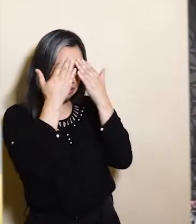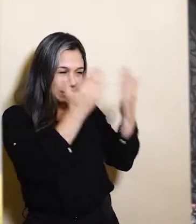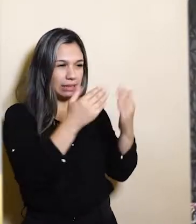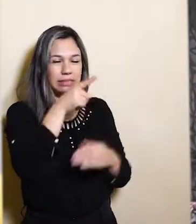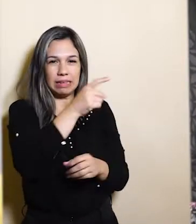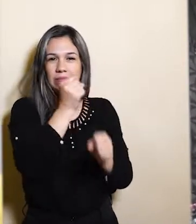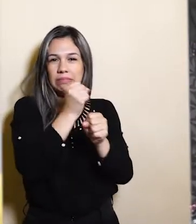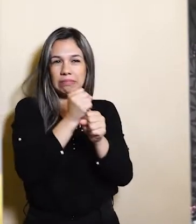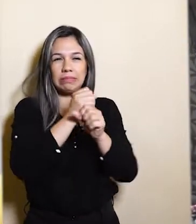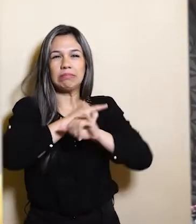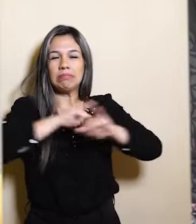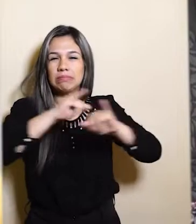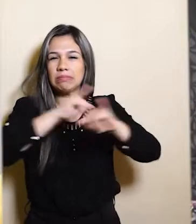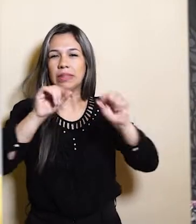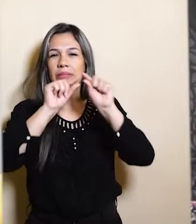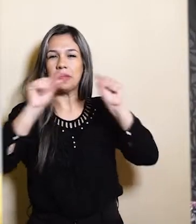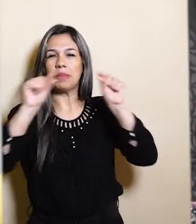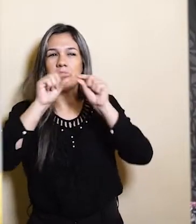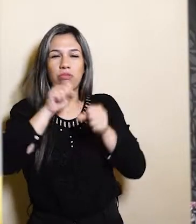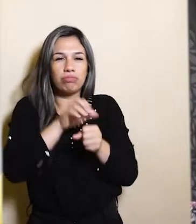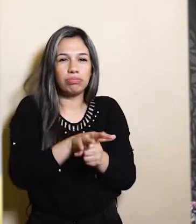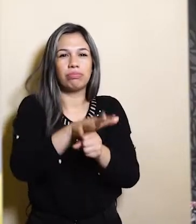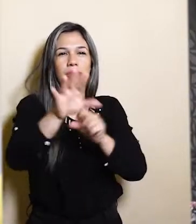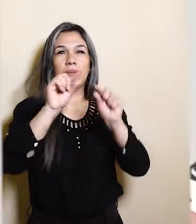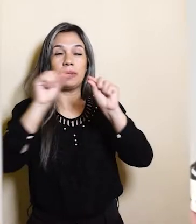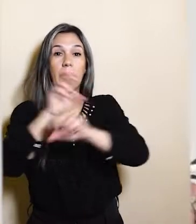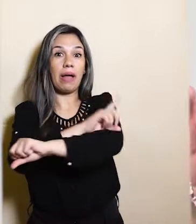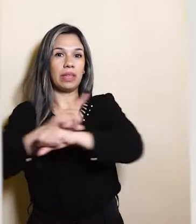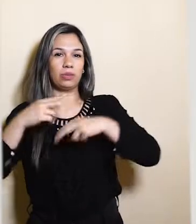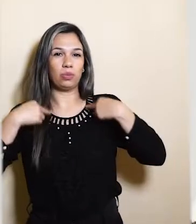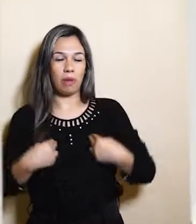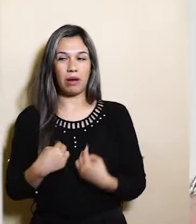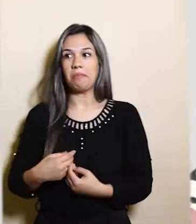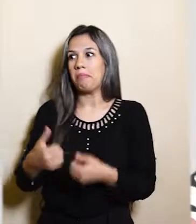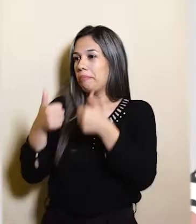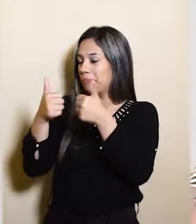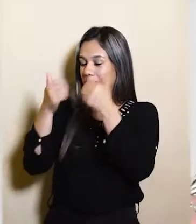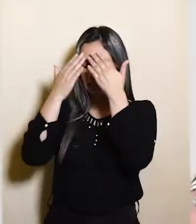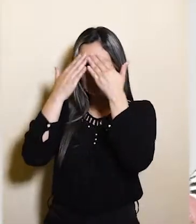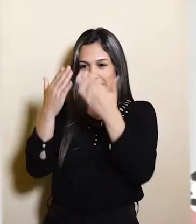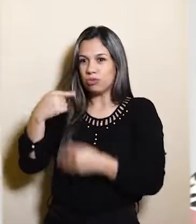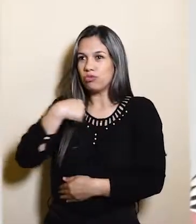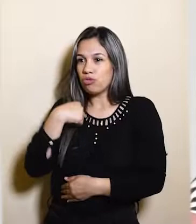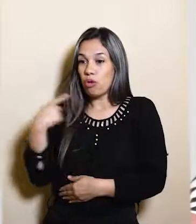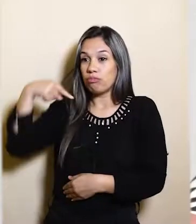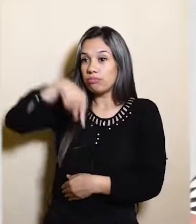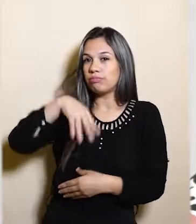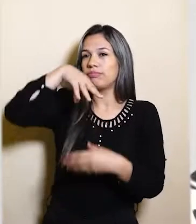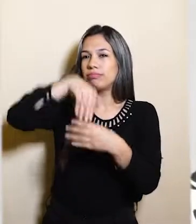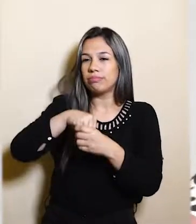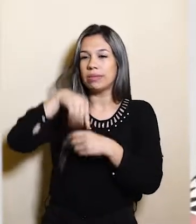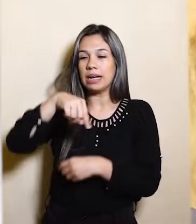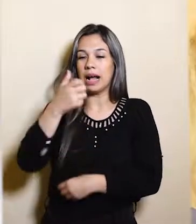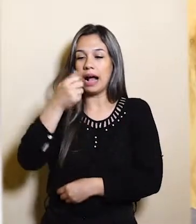de cobertura en temas tan trascendentes en la agenda de derechos humanos. Por favor, una obligación para mí estar cada vez que Amnistía Internacional